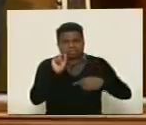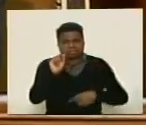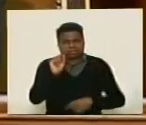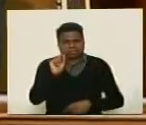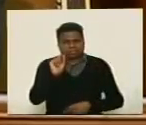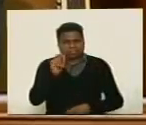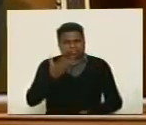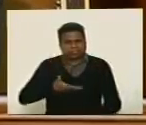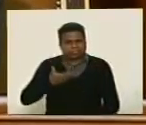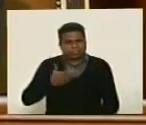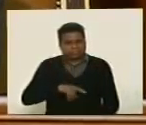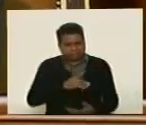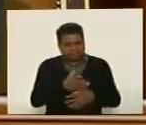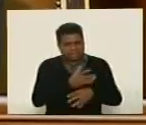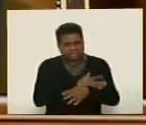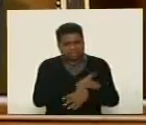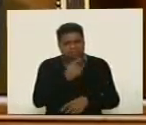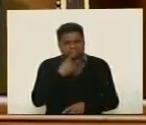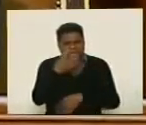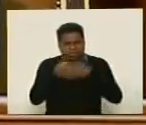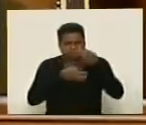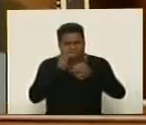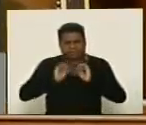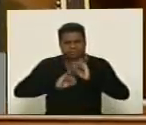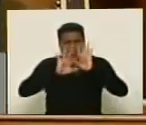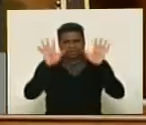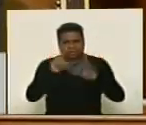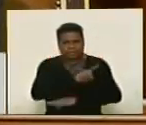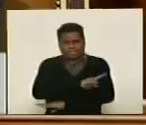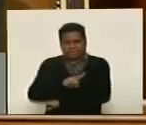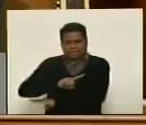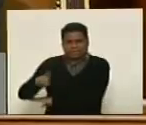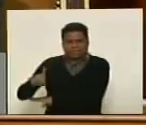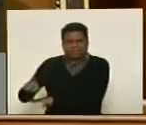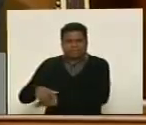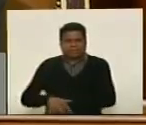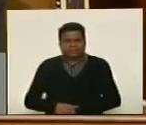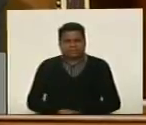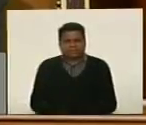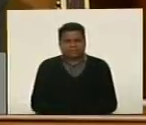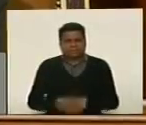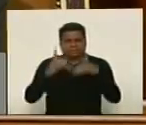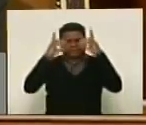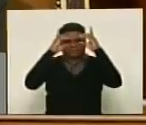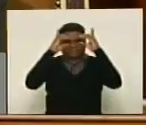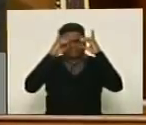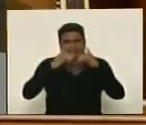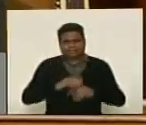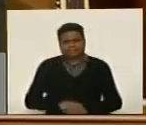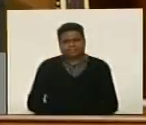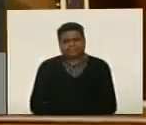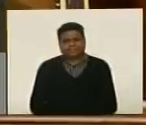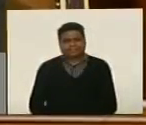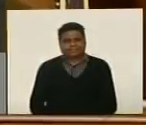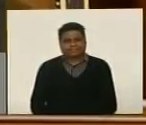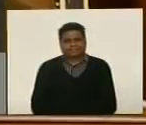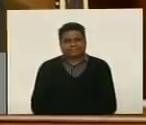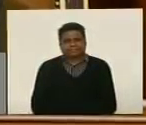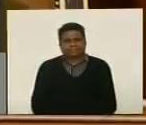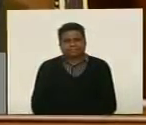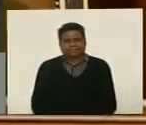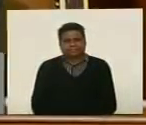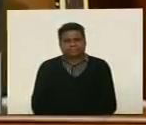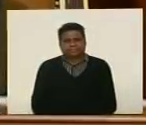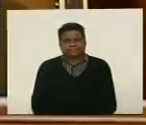Antes de pasar al próximo punto, cumpliendo instrucciones de la presidenta de la Asamblea Nacional Constituyente, Delcy